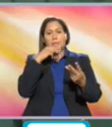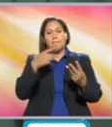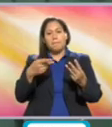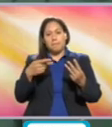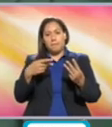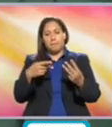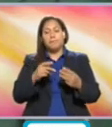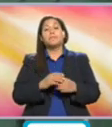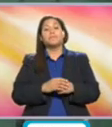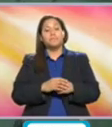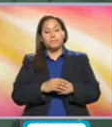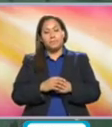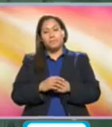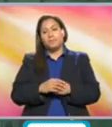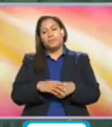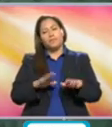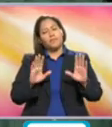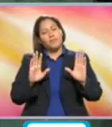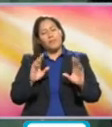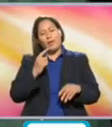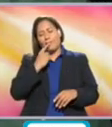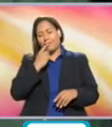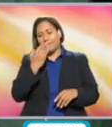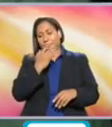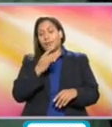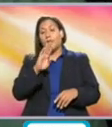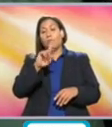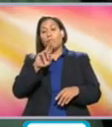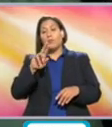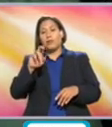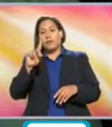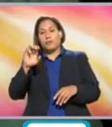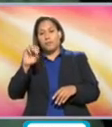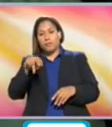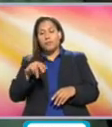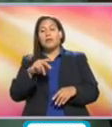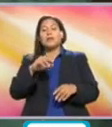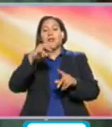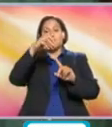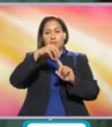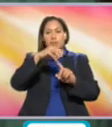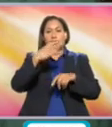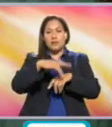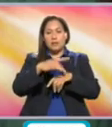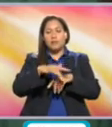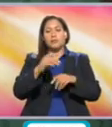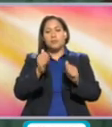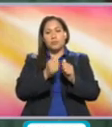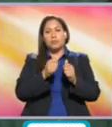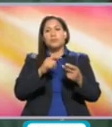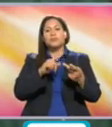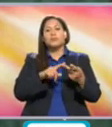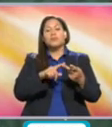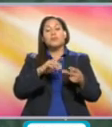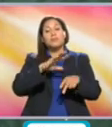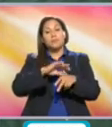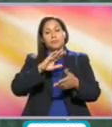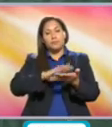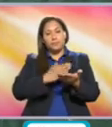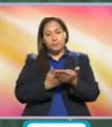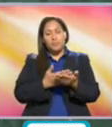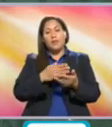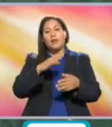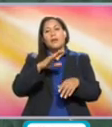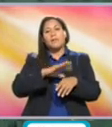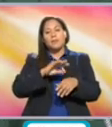pierna. No, pero sabrosísima. La de Blue Demon son champiñones, queso con champiñones, bistec y milanesa